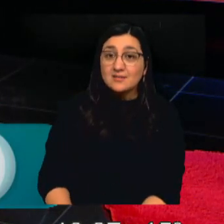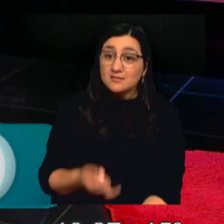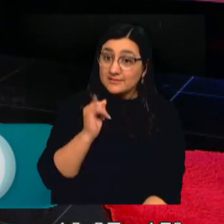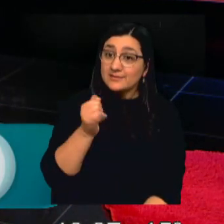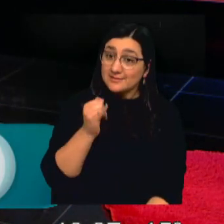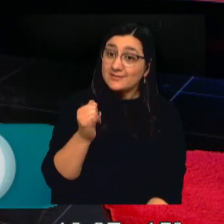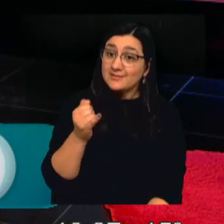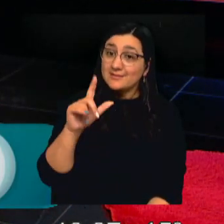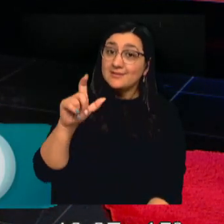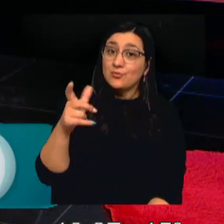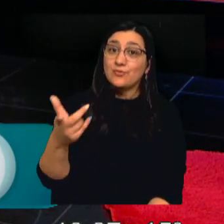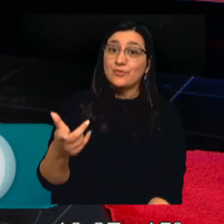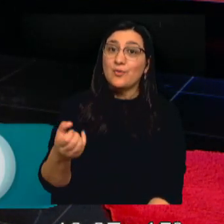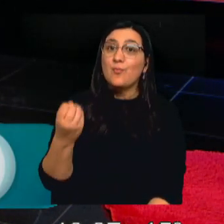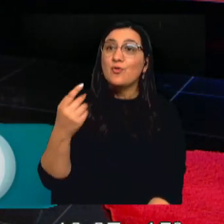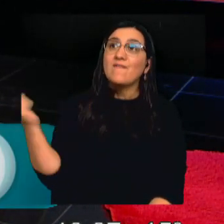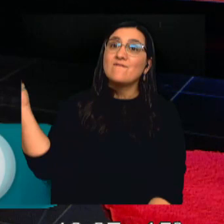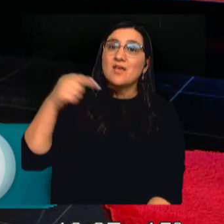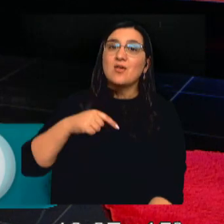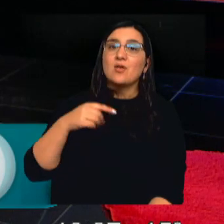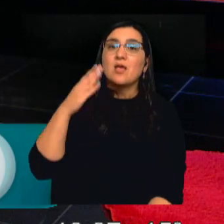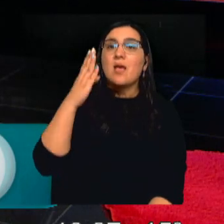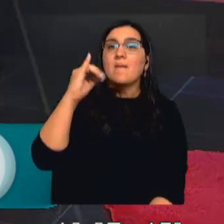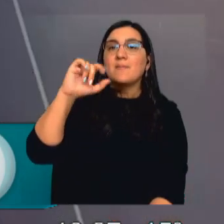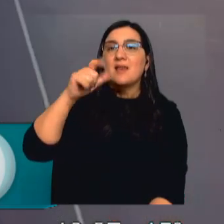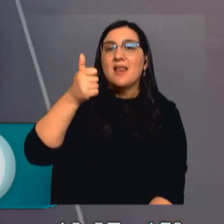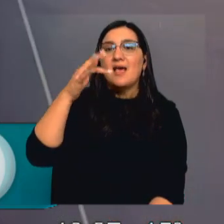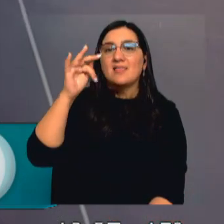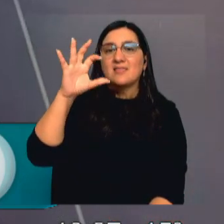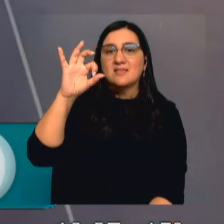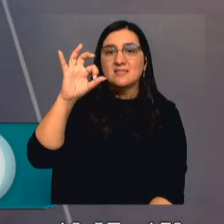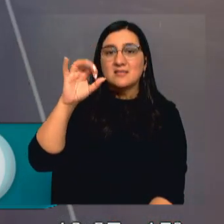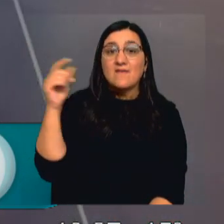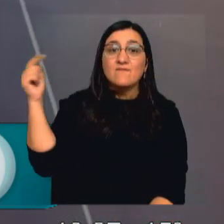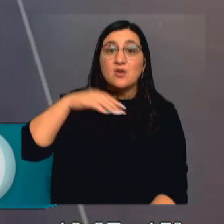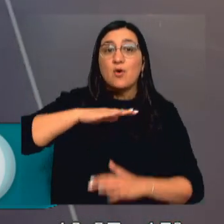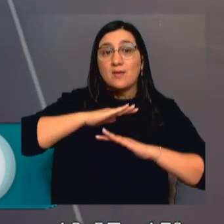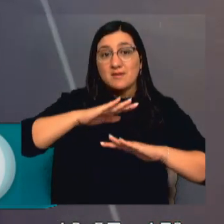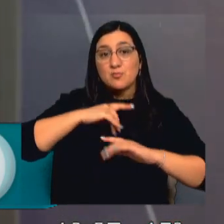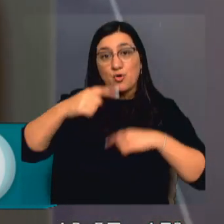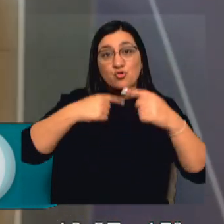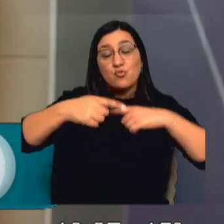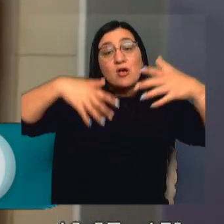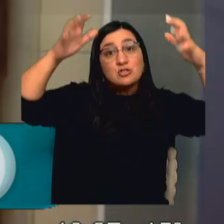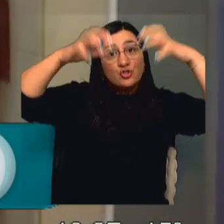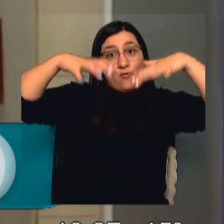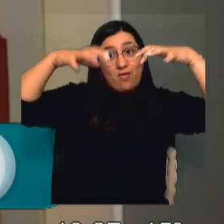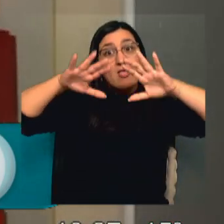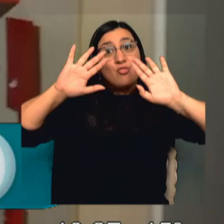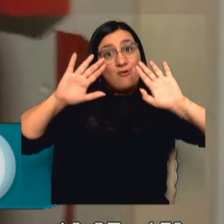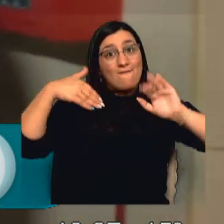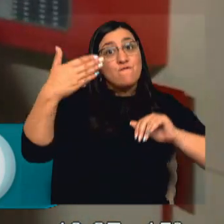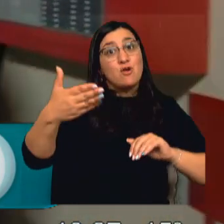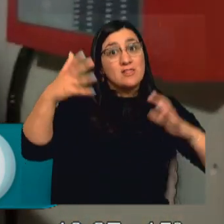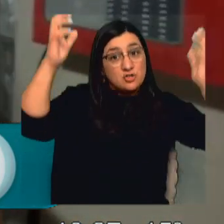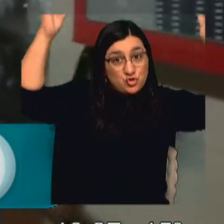Claro, todos los días. Ay, qué porque divino. Vengo y hago pilates, me hace muy bien. Me vine a un gimnasio porque sigue lloviendo afuera. Le aviso a la gente que si no salió, se ponga